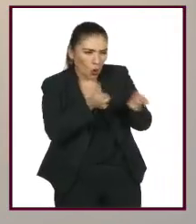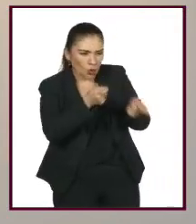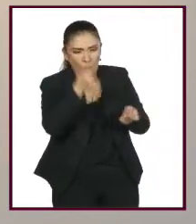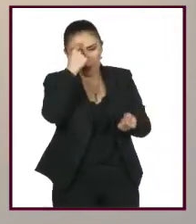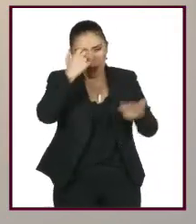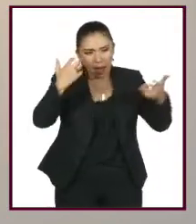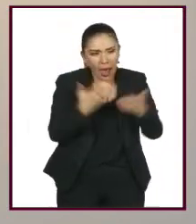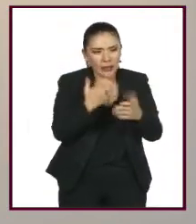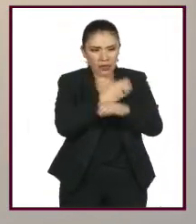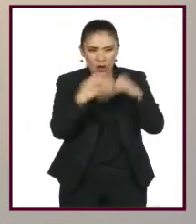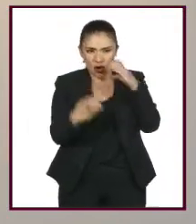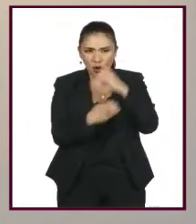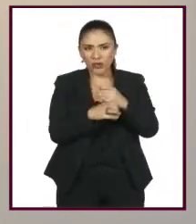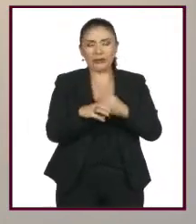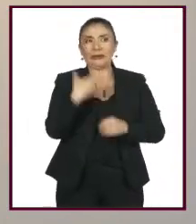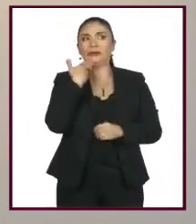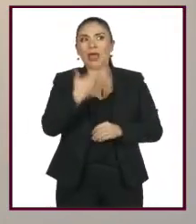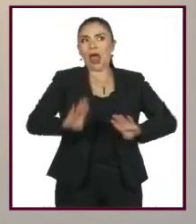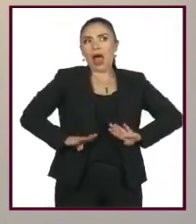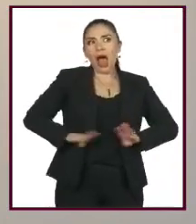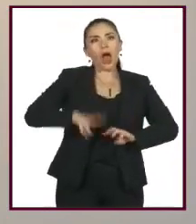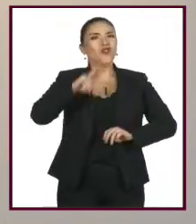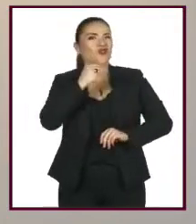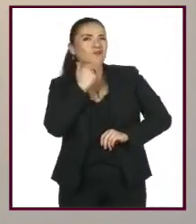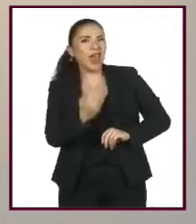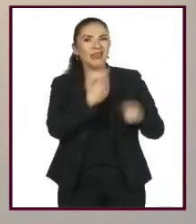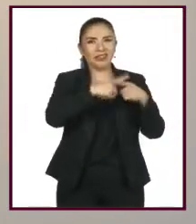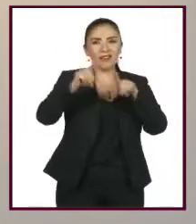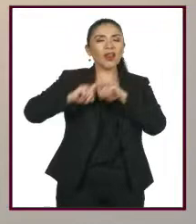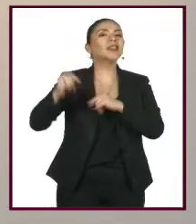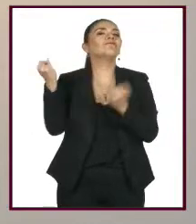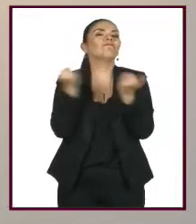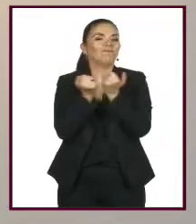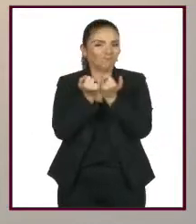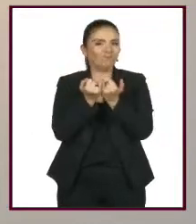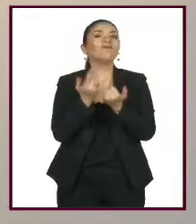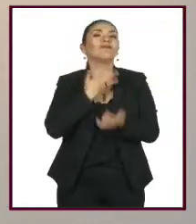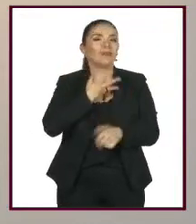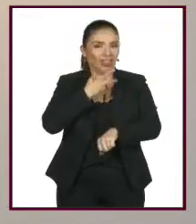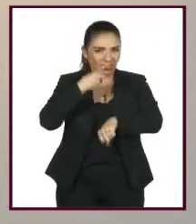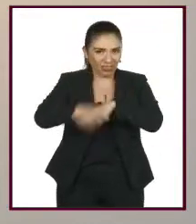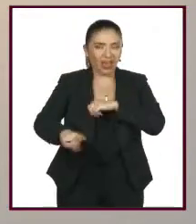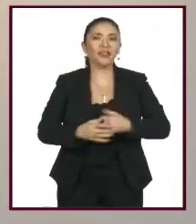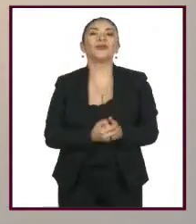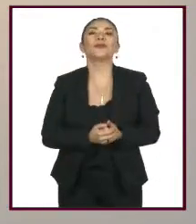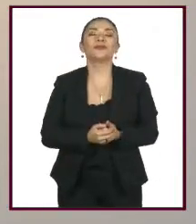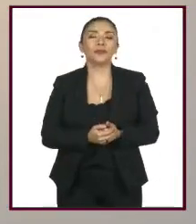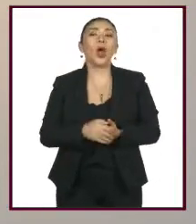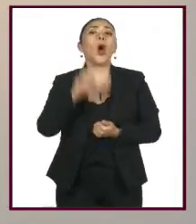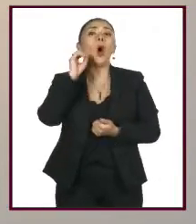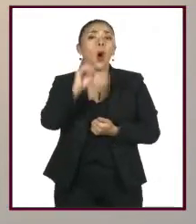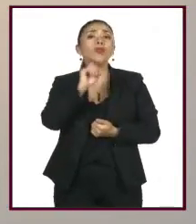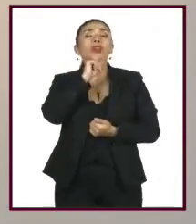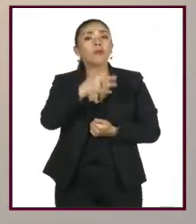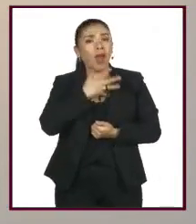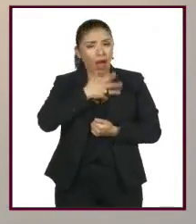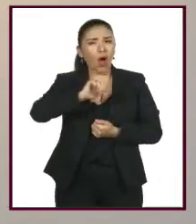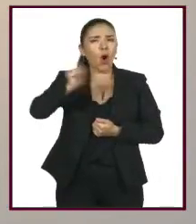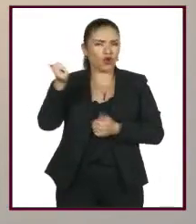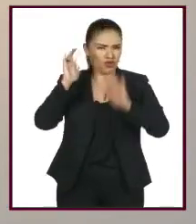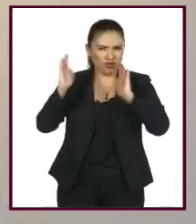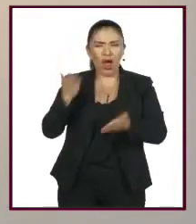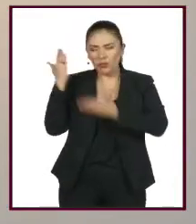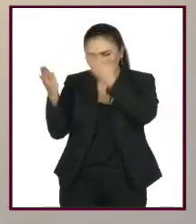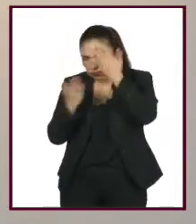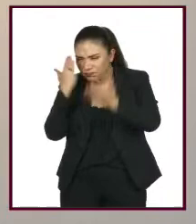para hacer actividades, ¿no? Todo esto también se ve afectado, y se ha visto también muchos estudios en